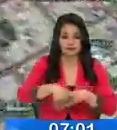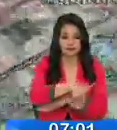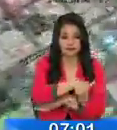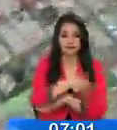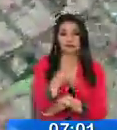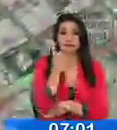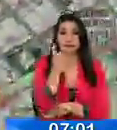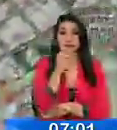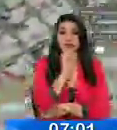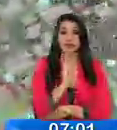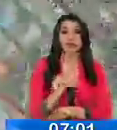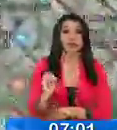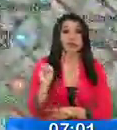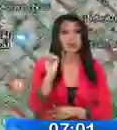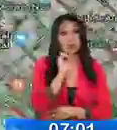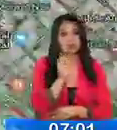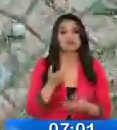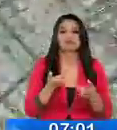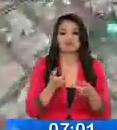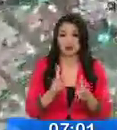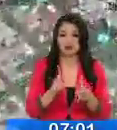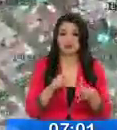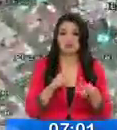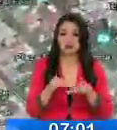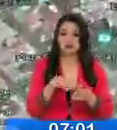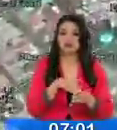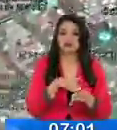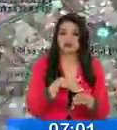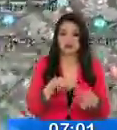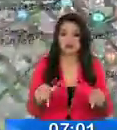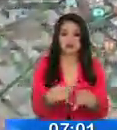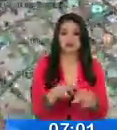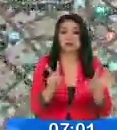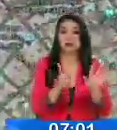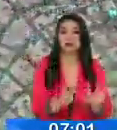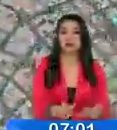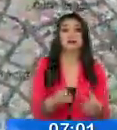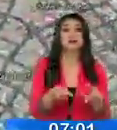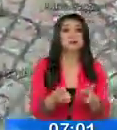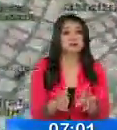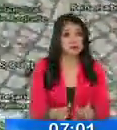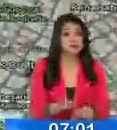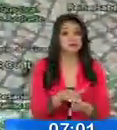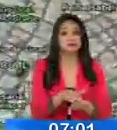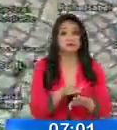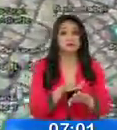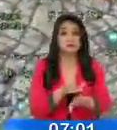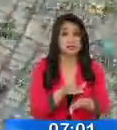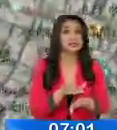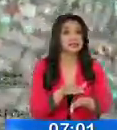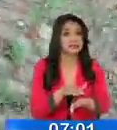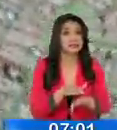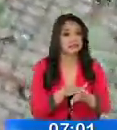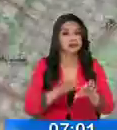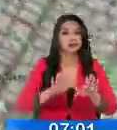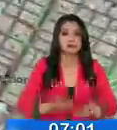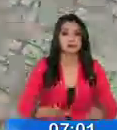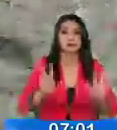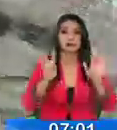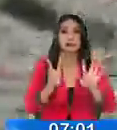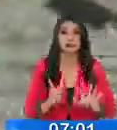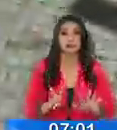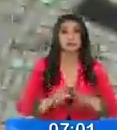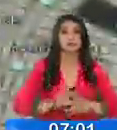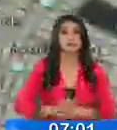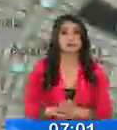octubre ya presenta tráfico. Esta es la Avenida Colón, por lo tanto el tráfico también está apretadito en la Avenida